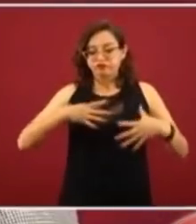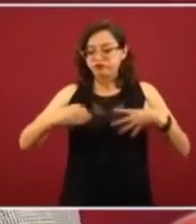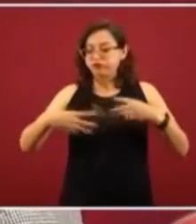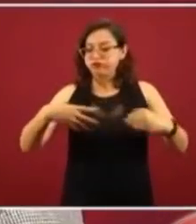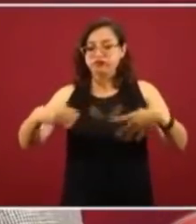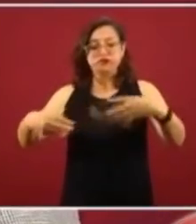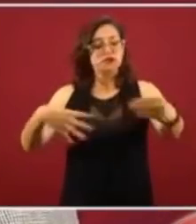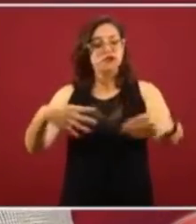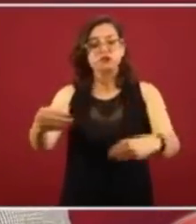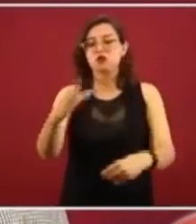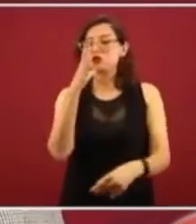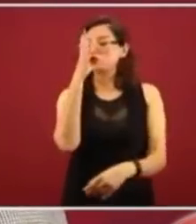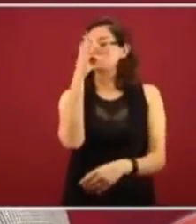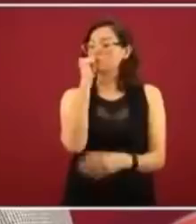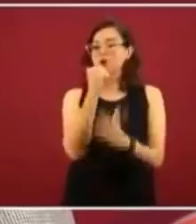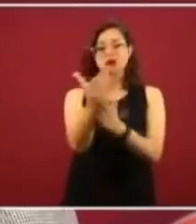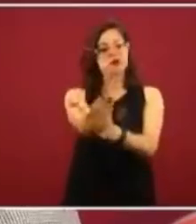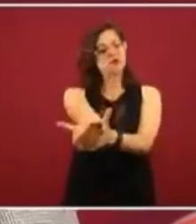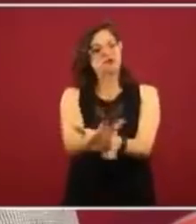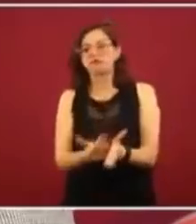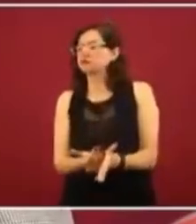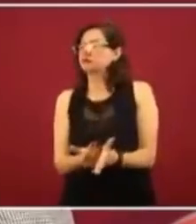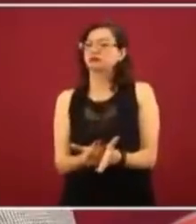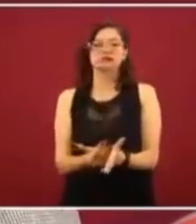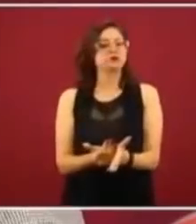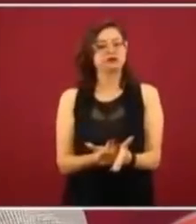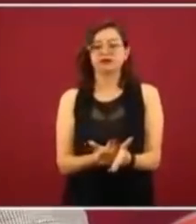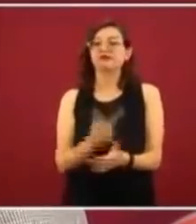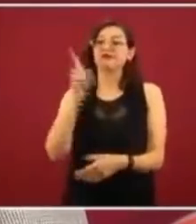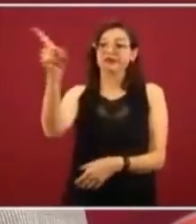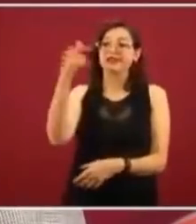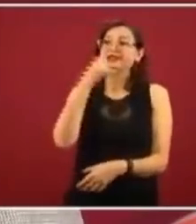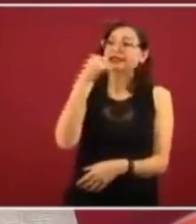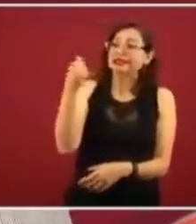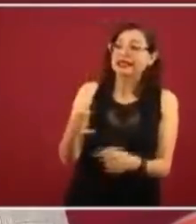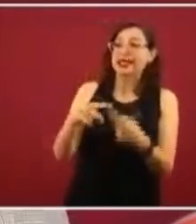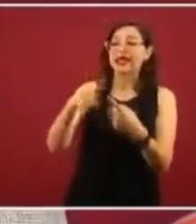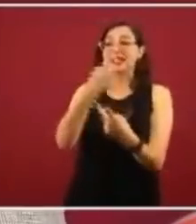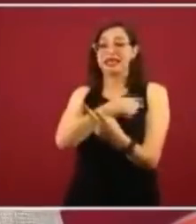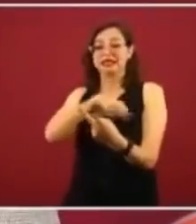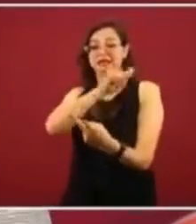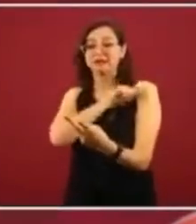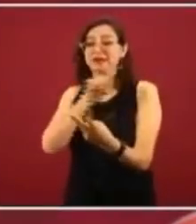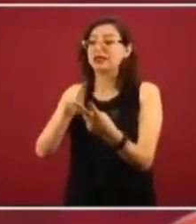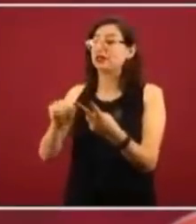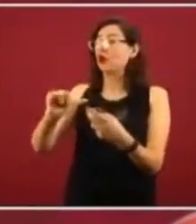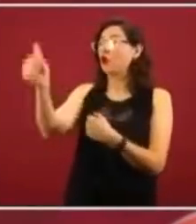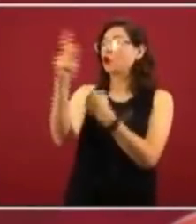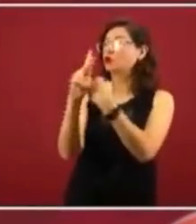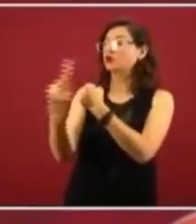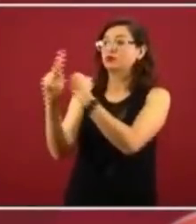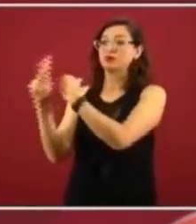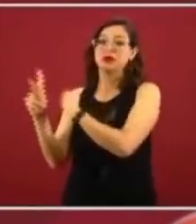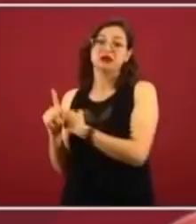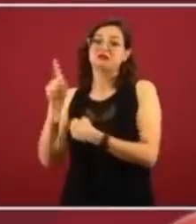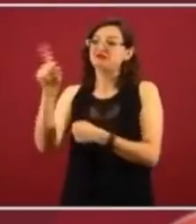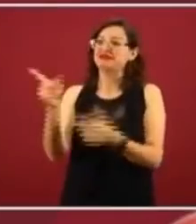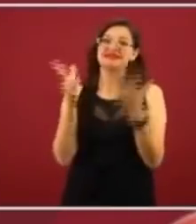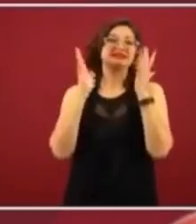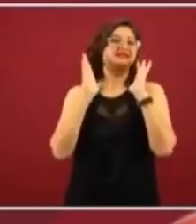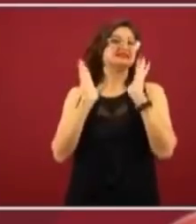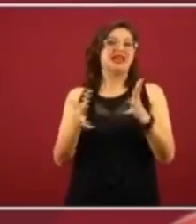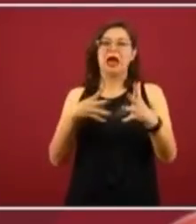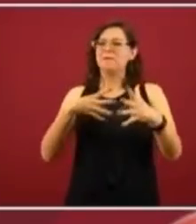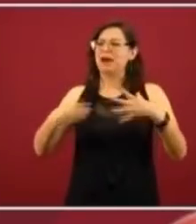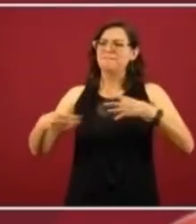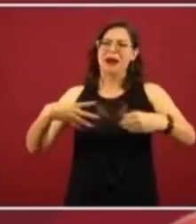parar. Ya no podemos parar la epidemia. Eso es lo que le está ocurriendo a Italia, a España, a varios países de Europa, le está